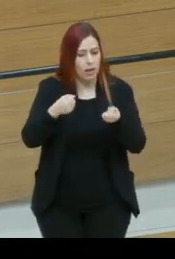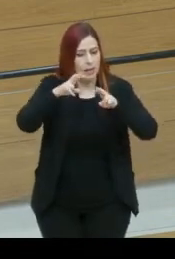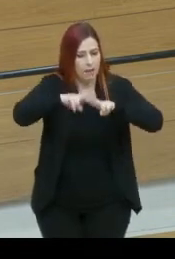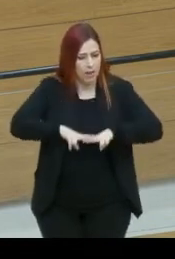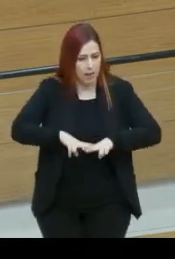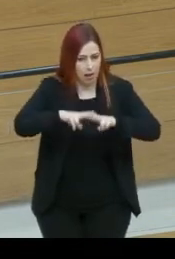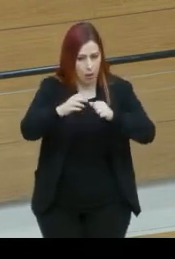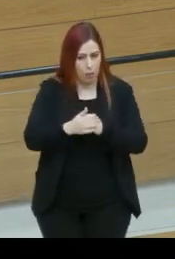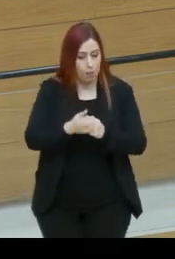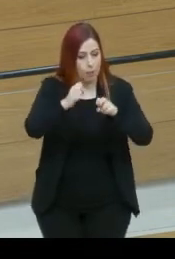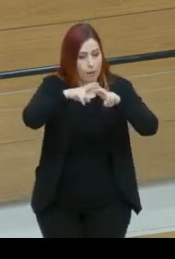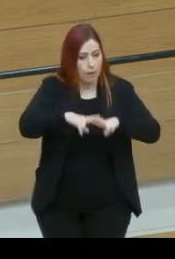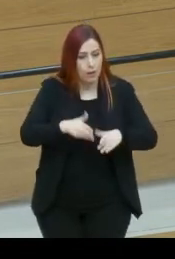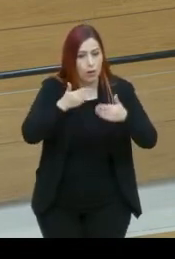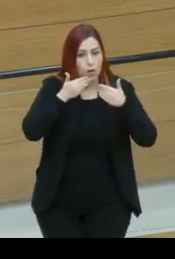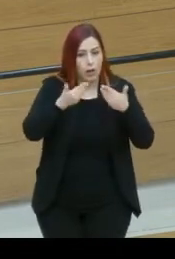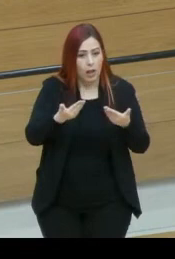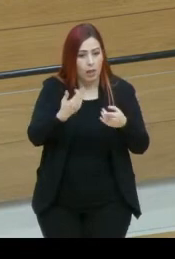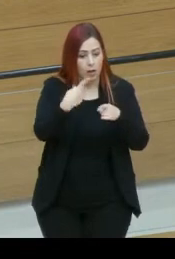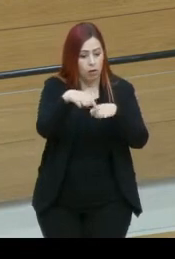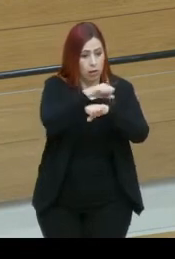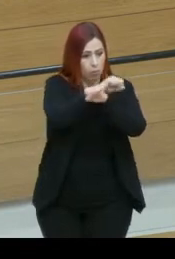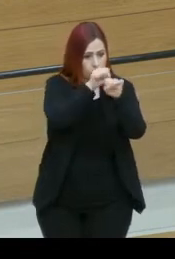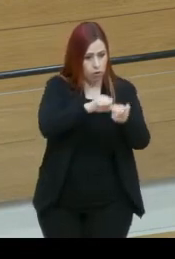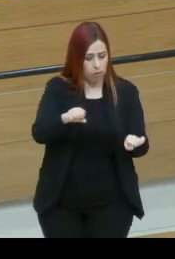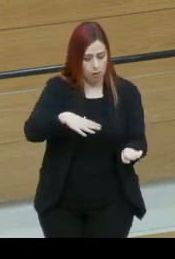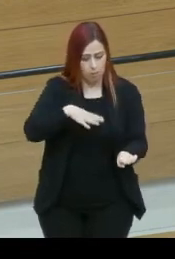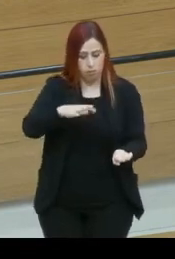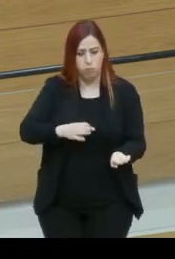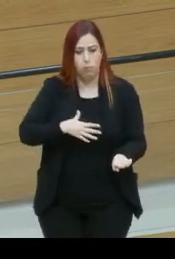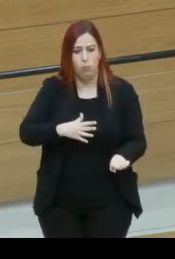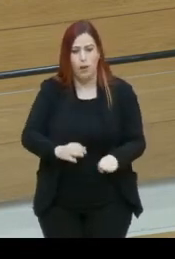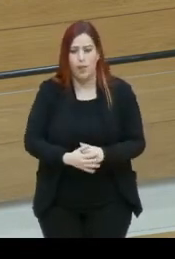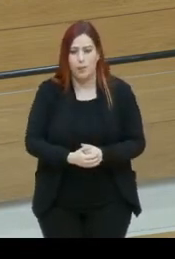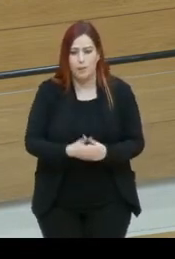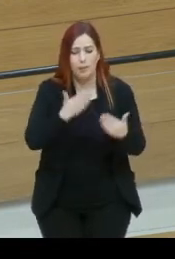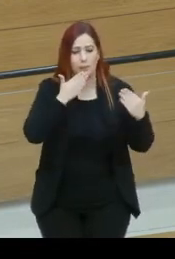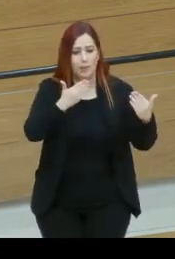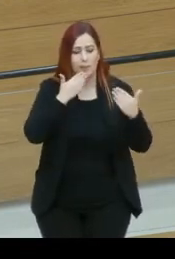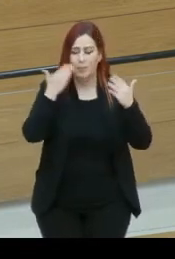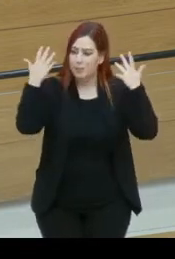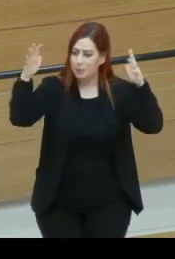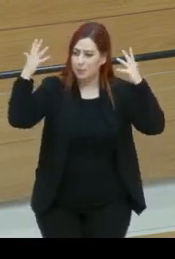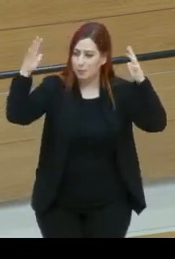Con investigación lo imposible será posible. Muchas gracias.